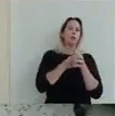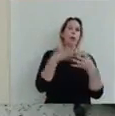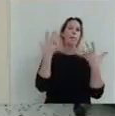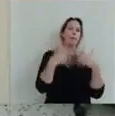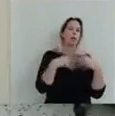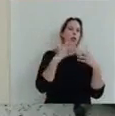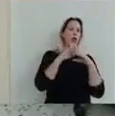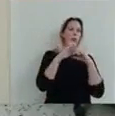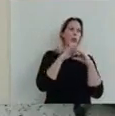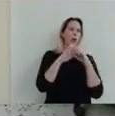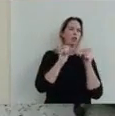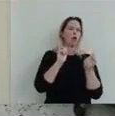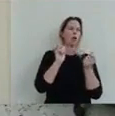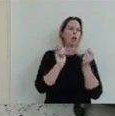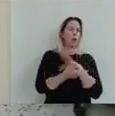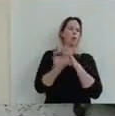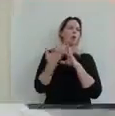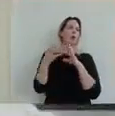Adame. Justamente era...